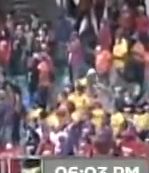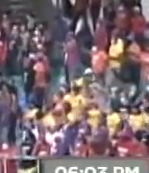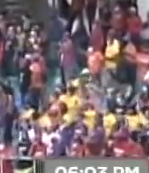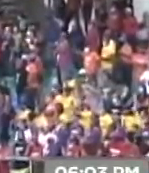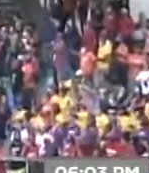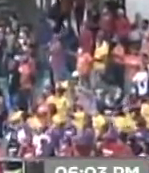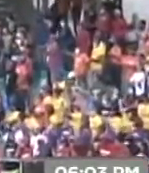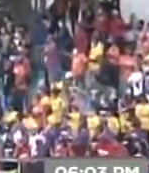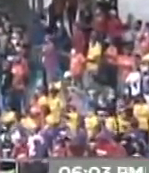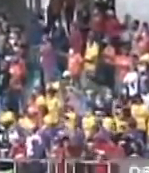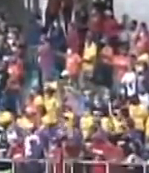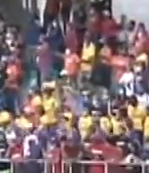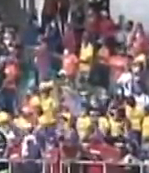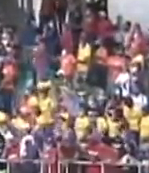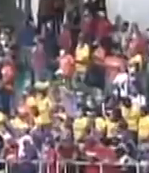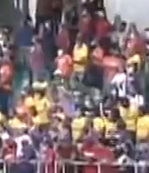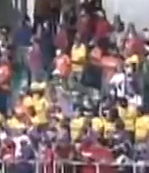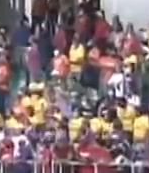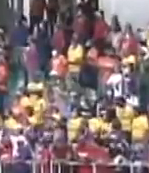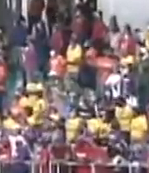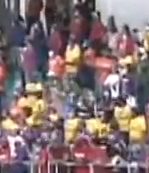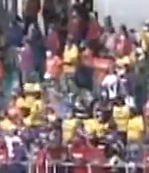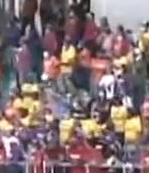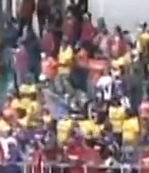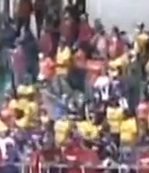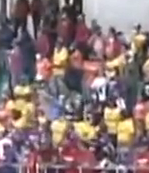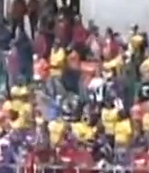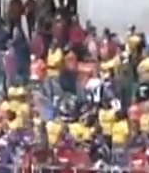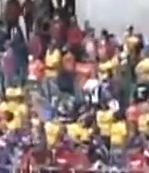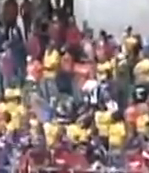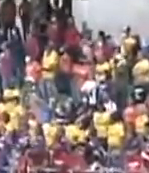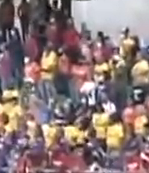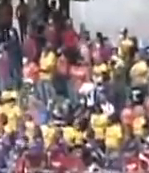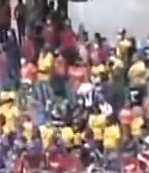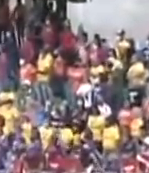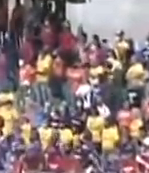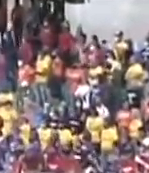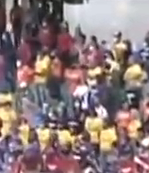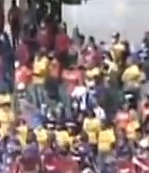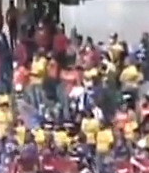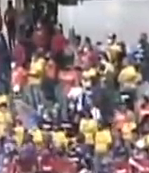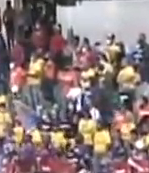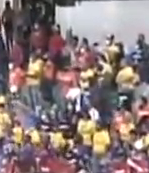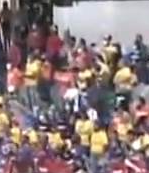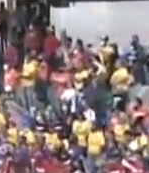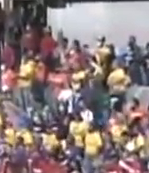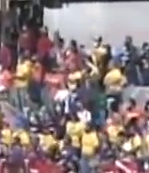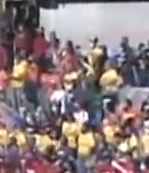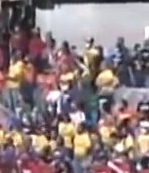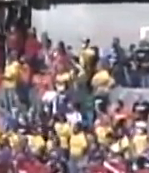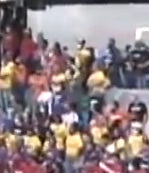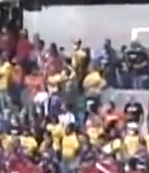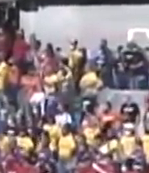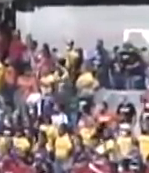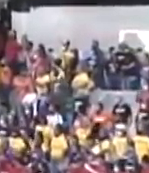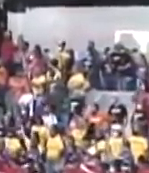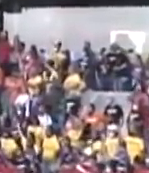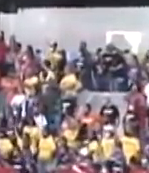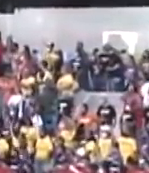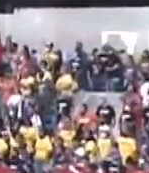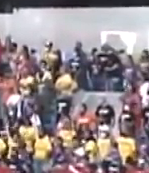de los gobiernos comunitarios desde el estado La Guaira. Una jornada de trabajo memorable,